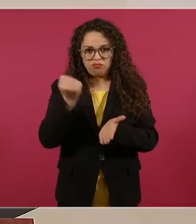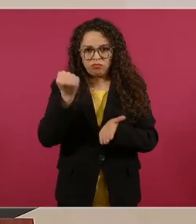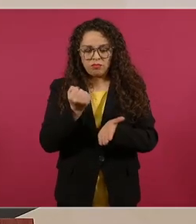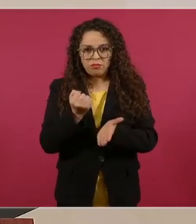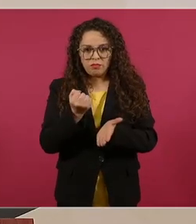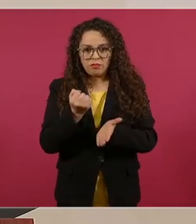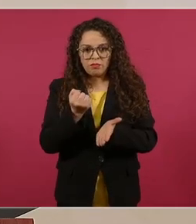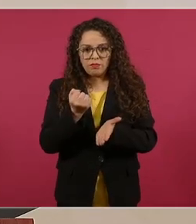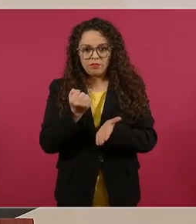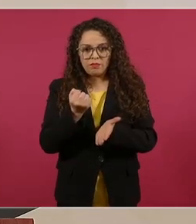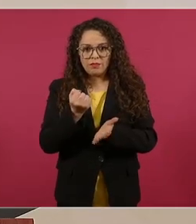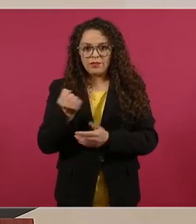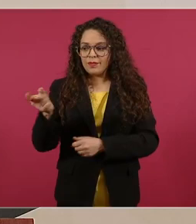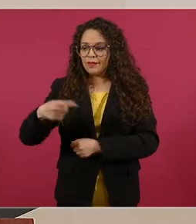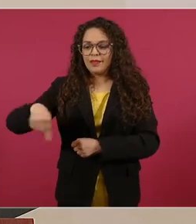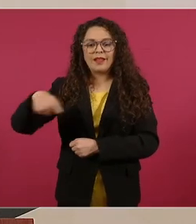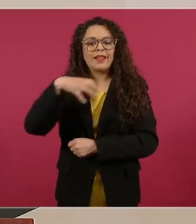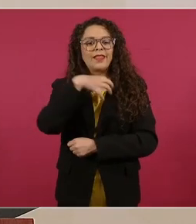lo celebran